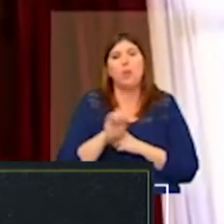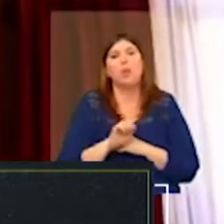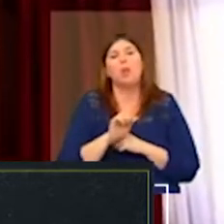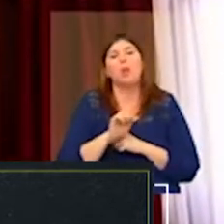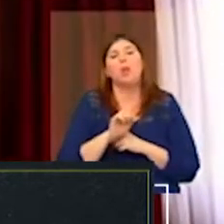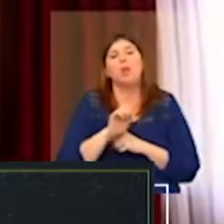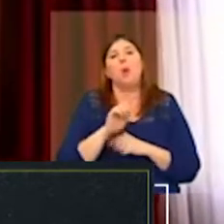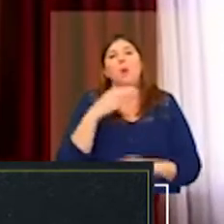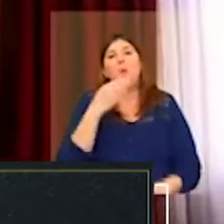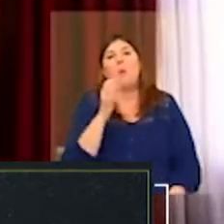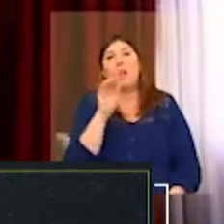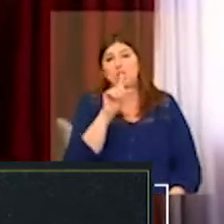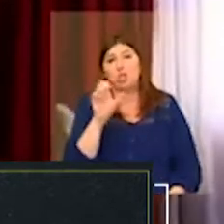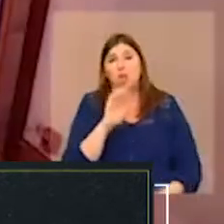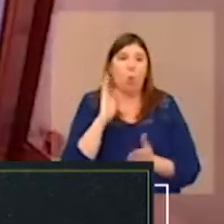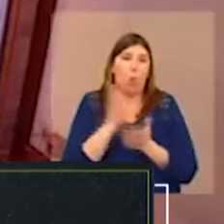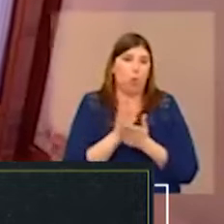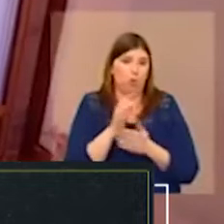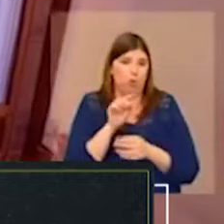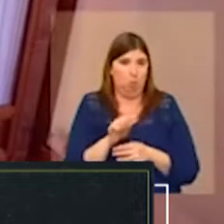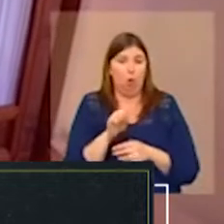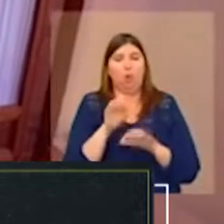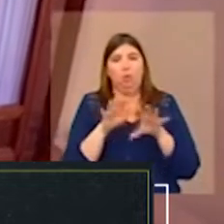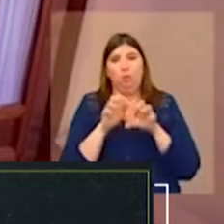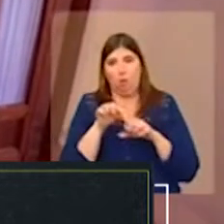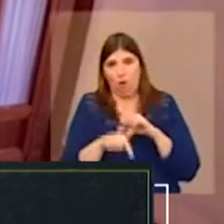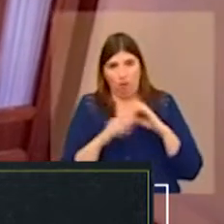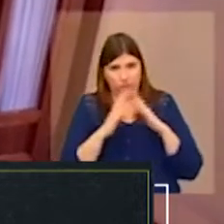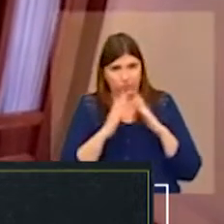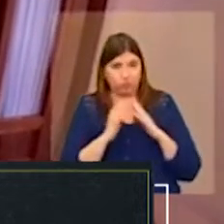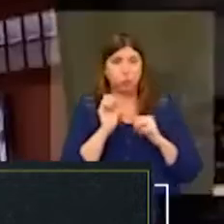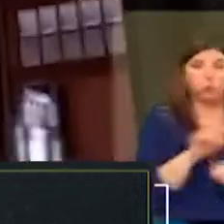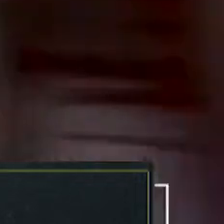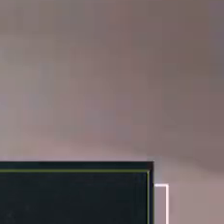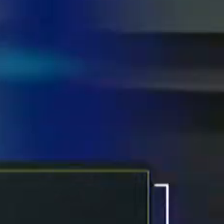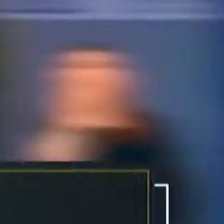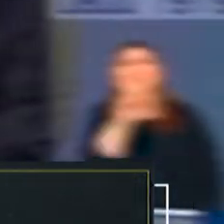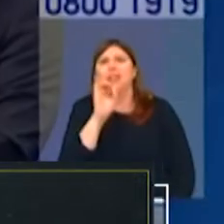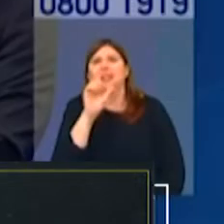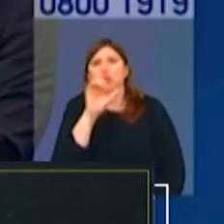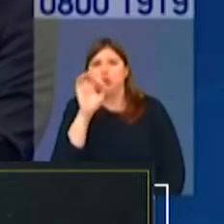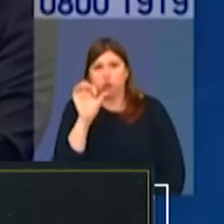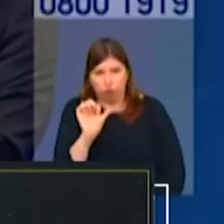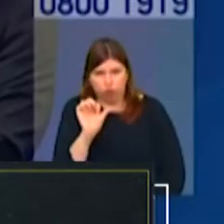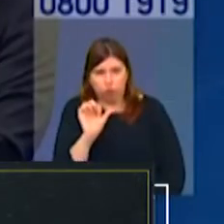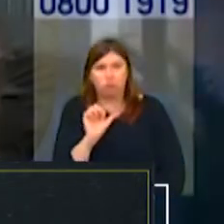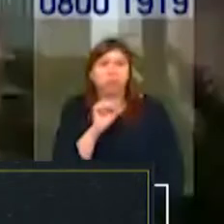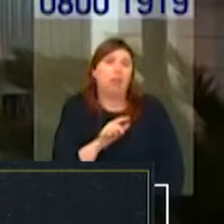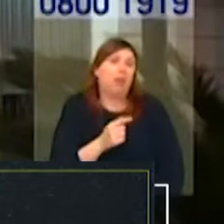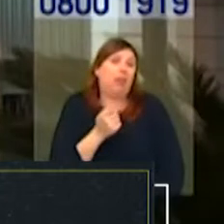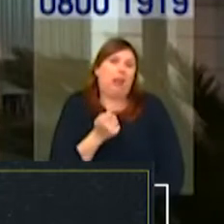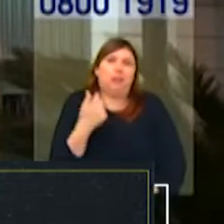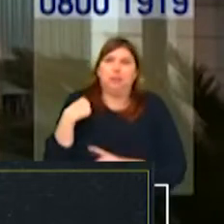presidente que vivió allí. Ya había sido su domicilio cuando su padre, Luis Valleverres, fue presidente. Casi una tradición ya